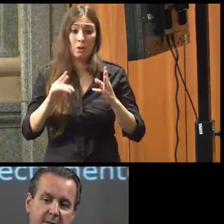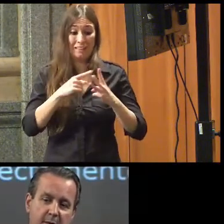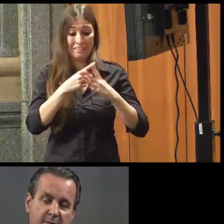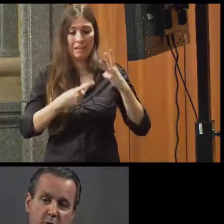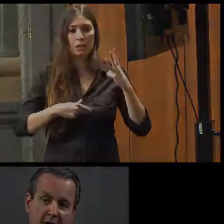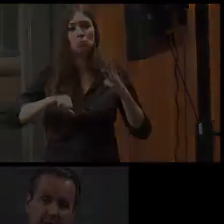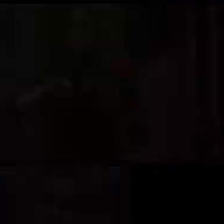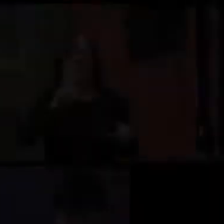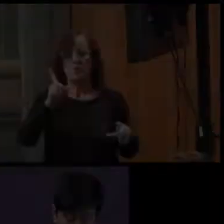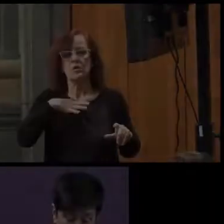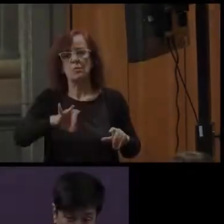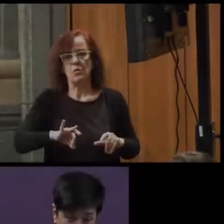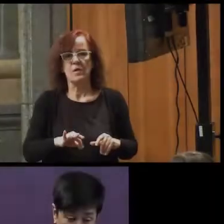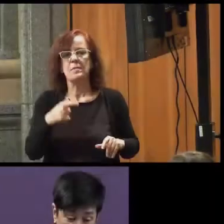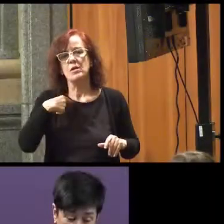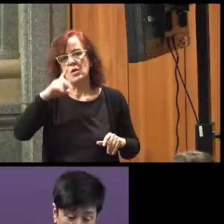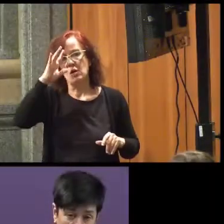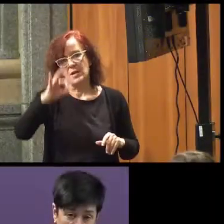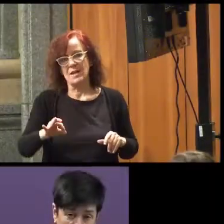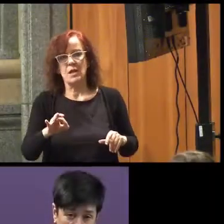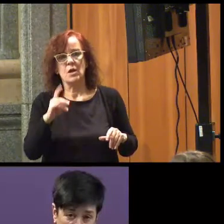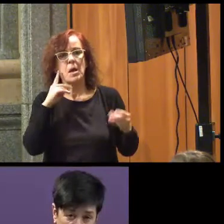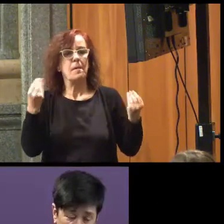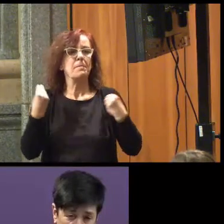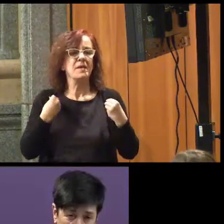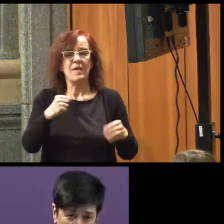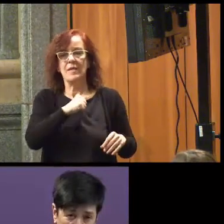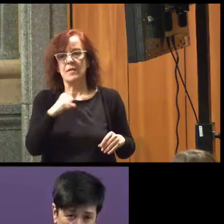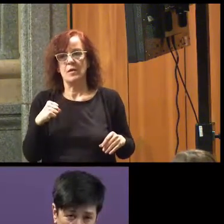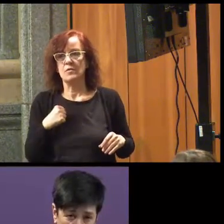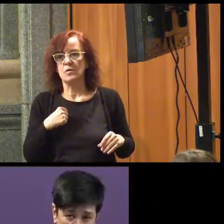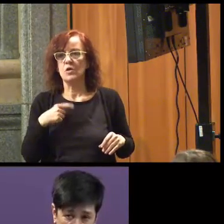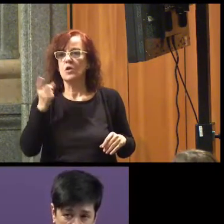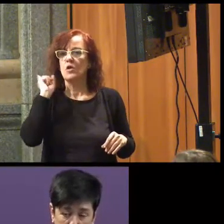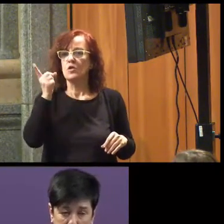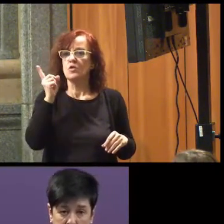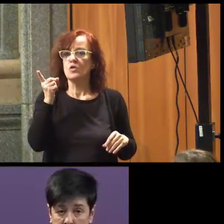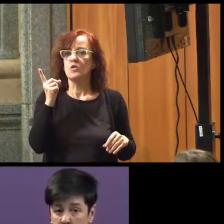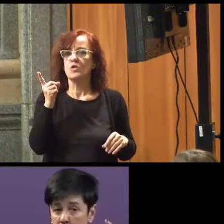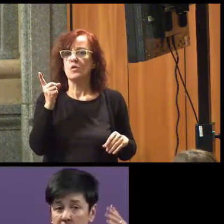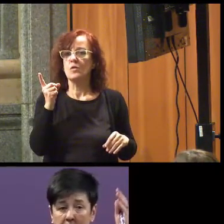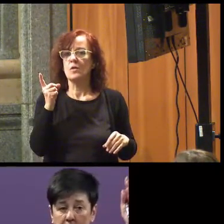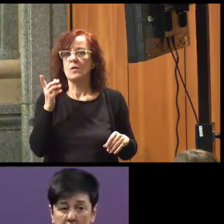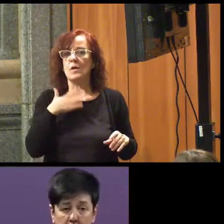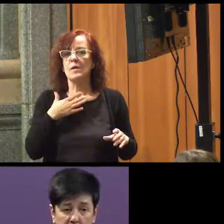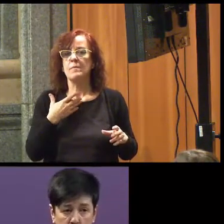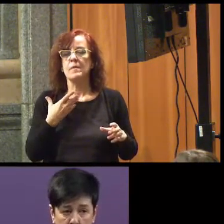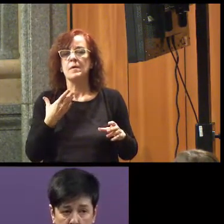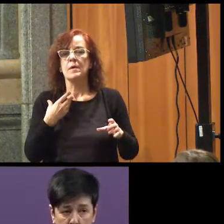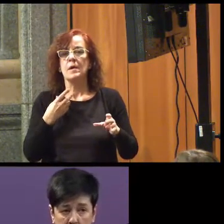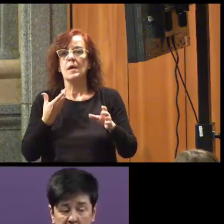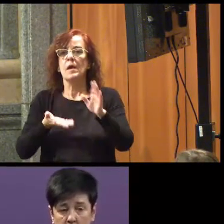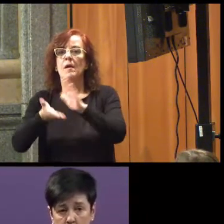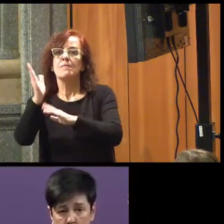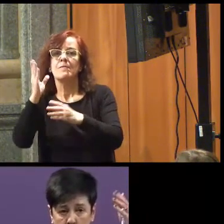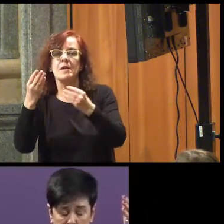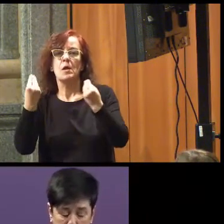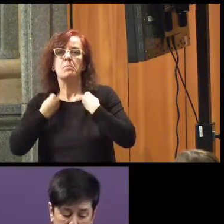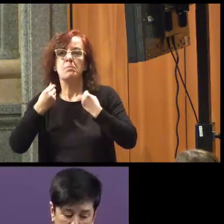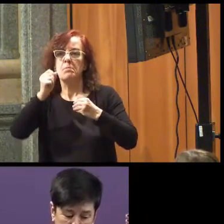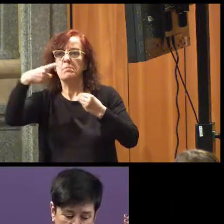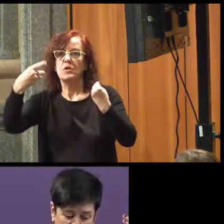pues han sido aprobadas por unanimidad. Pero yo creo que en esto de la vida independiente no solo es si me voy a ir a vivir a un piso con unos amigos